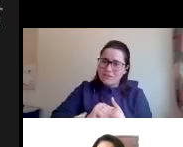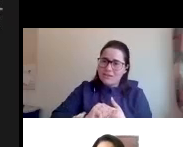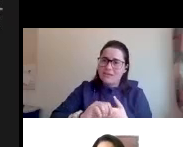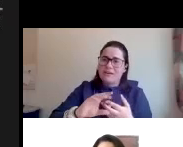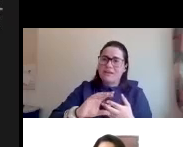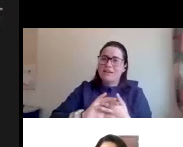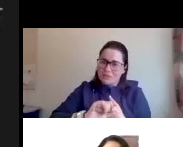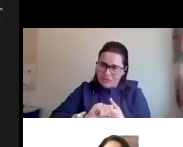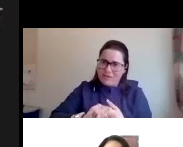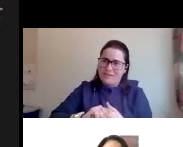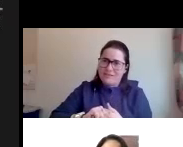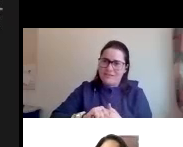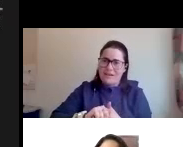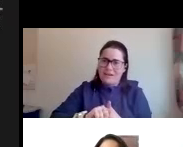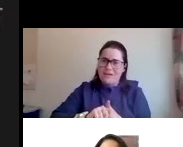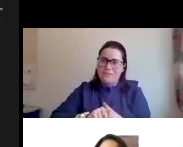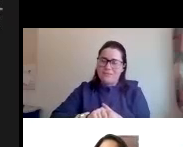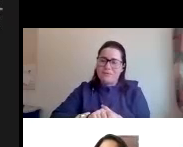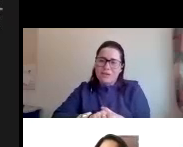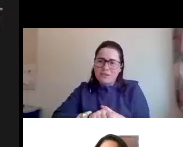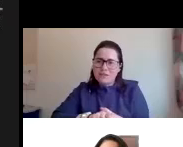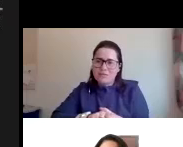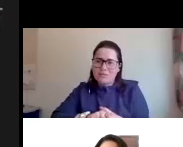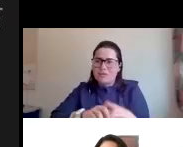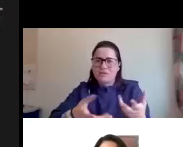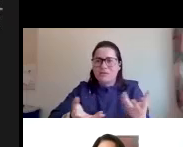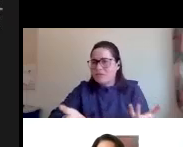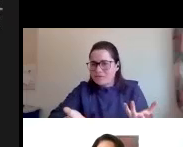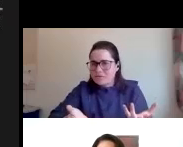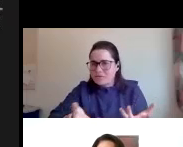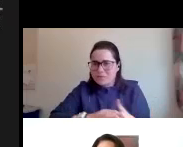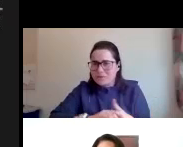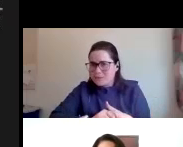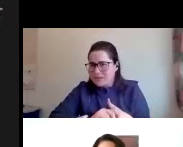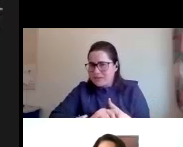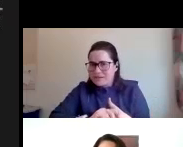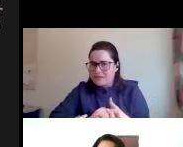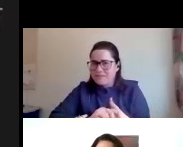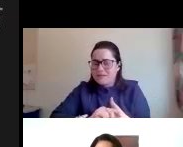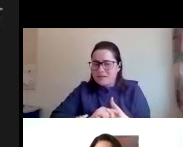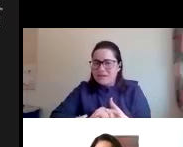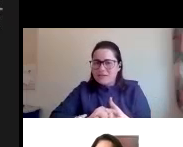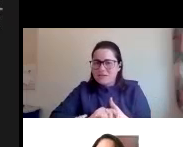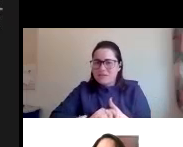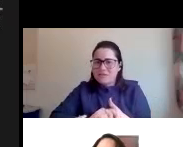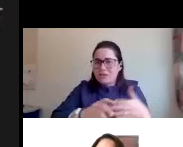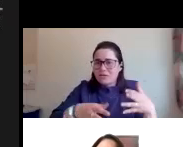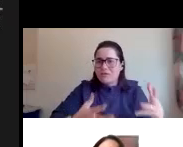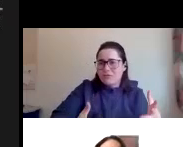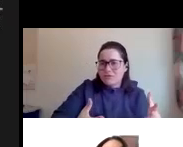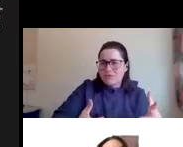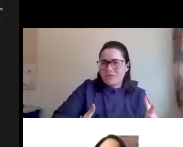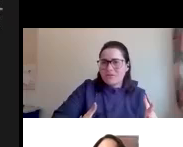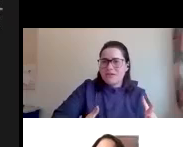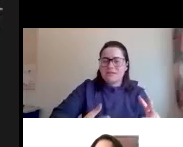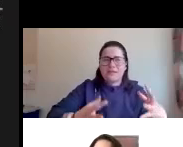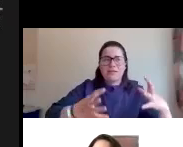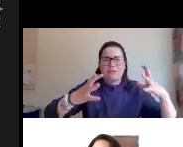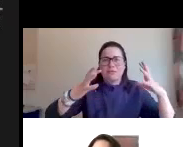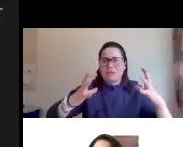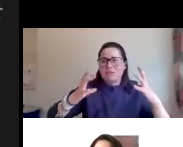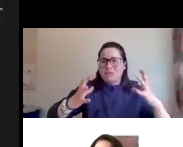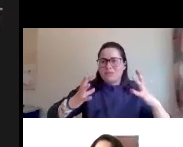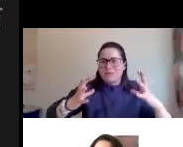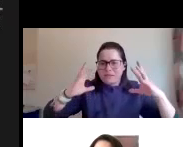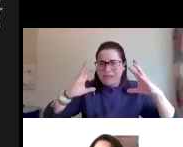sedimentos y la entrada de nutrientes al lago. Nutrientes como nitrógeno y fósforo, como cualquier planta, ¿verdad? Entonces, nitrógeno y fósforo es